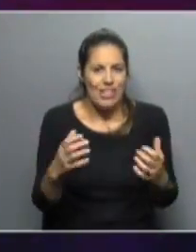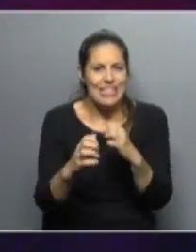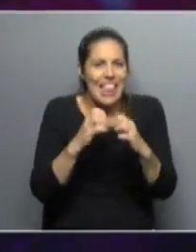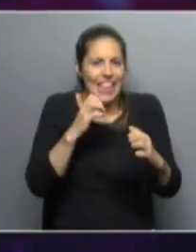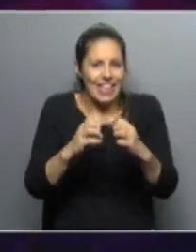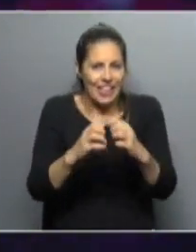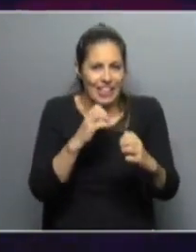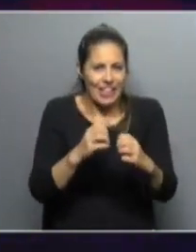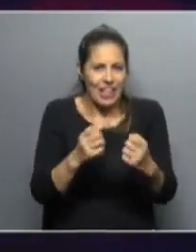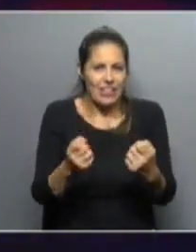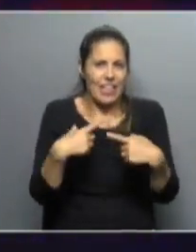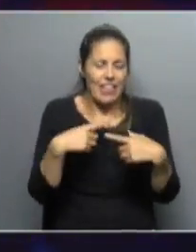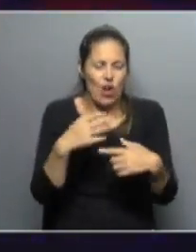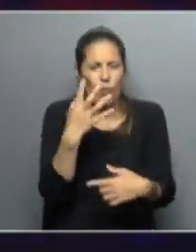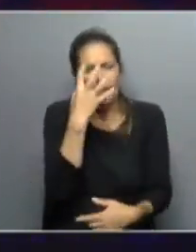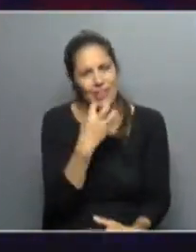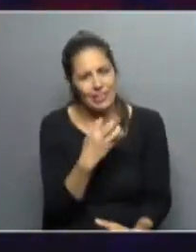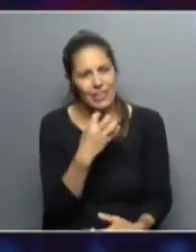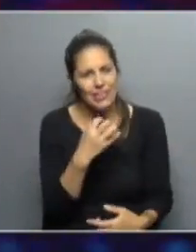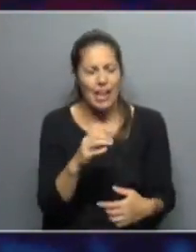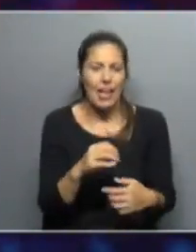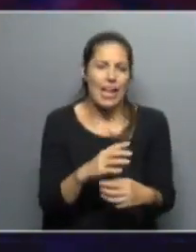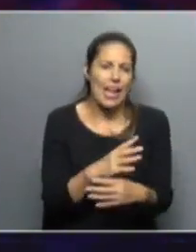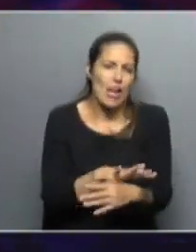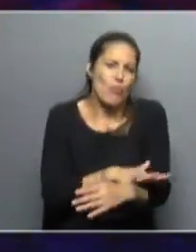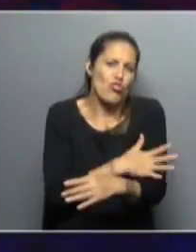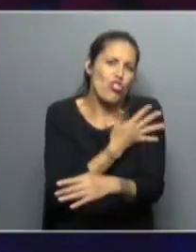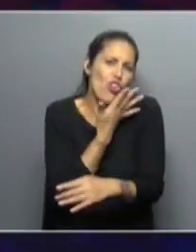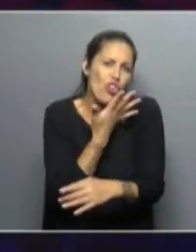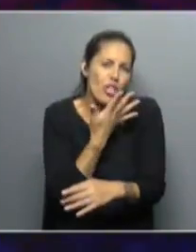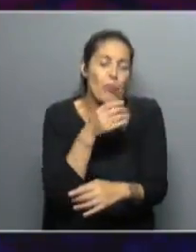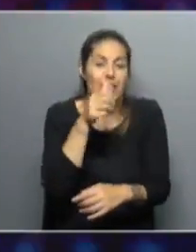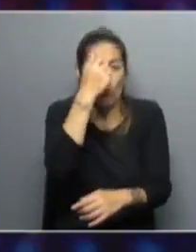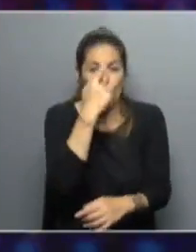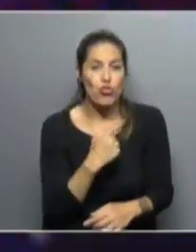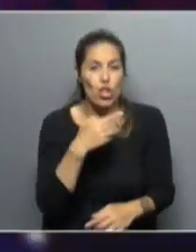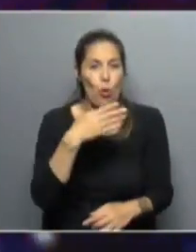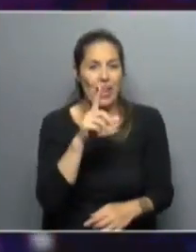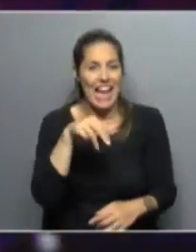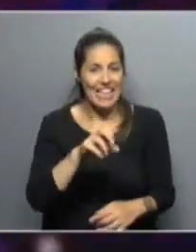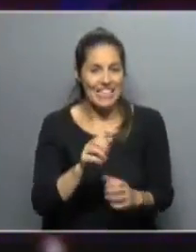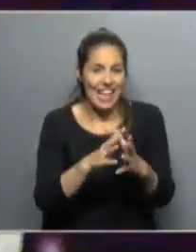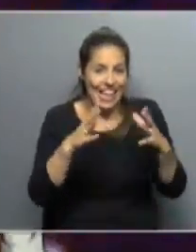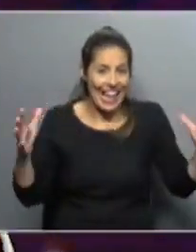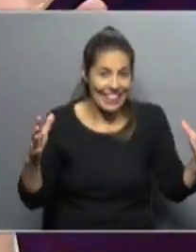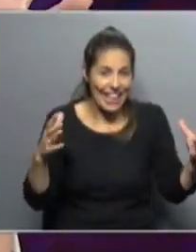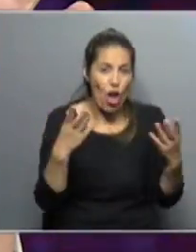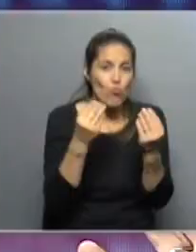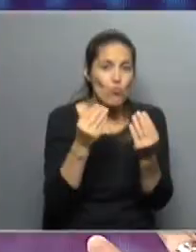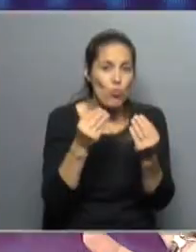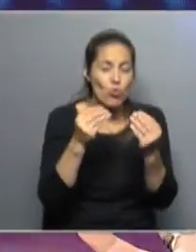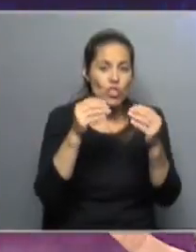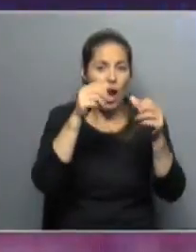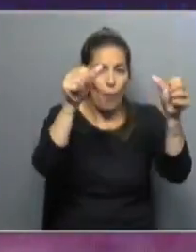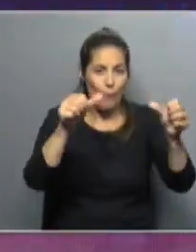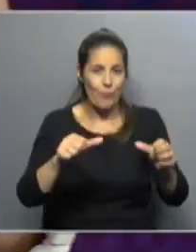energía, ¿no? Te provoca una tristeza, un montón de emociones, porque es el Museo Blanes, que es un museo grande, está repleto de